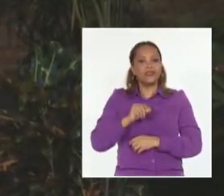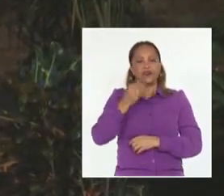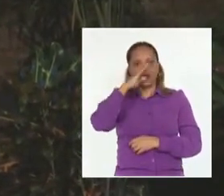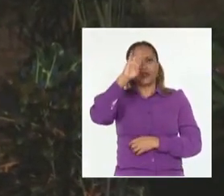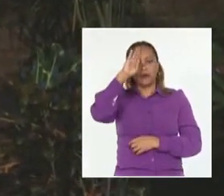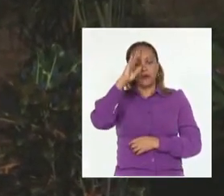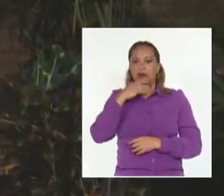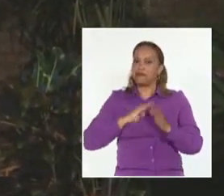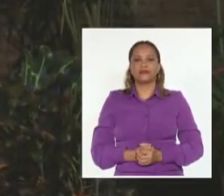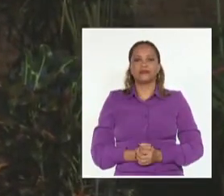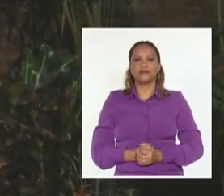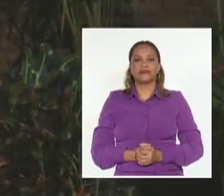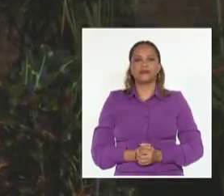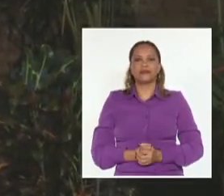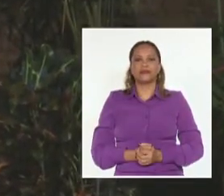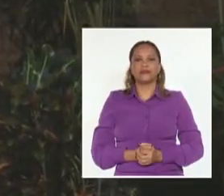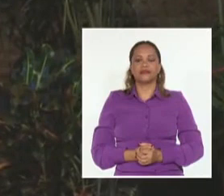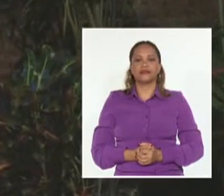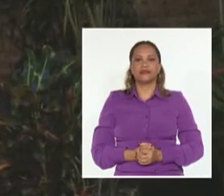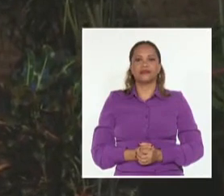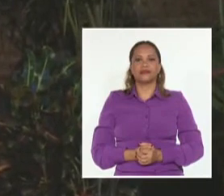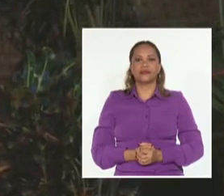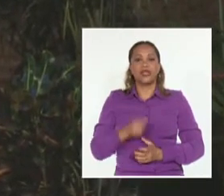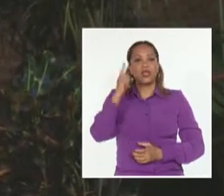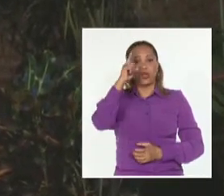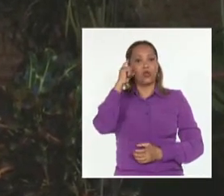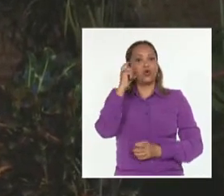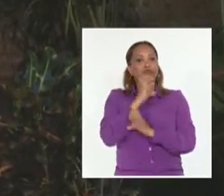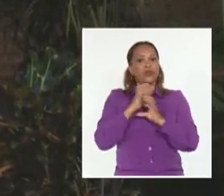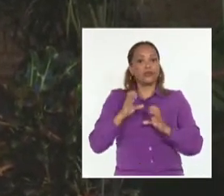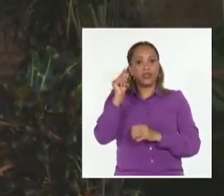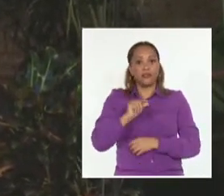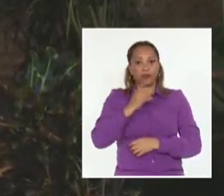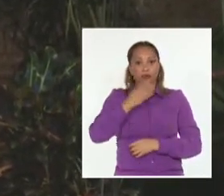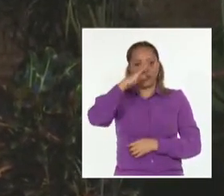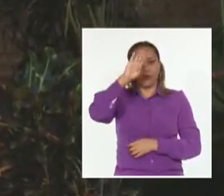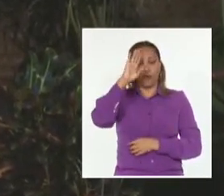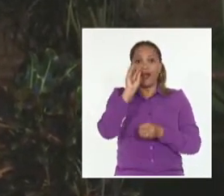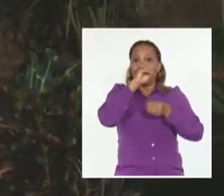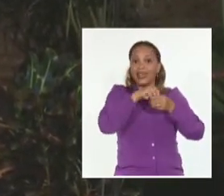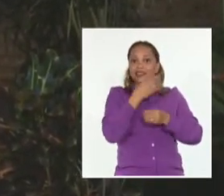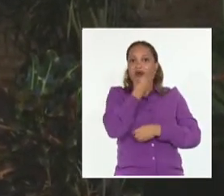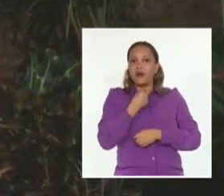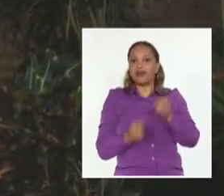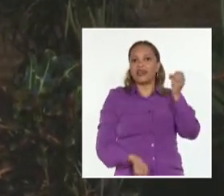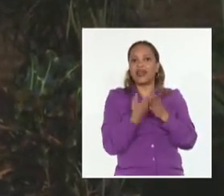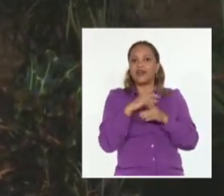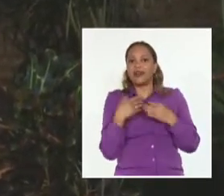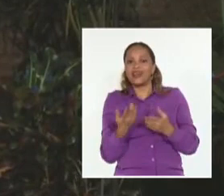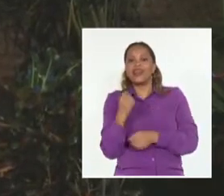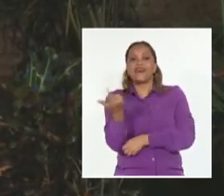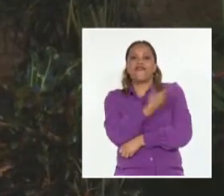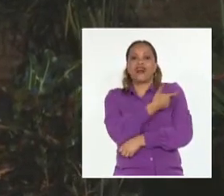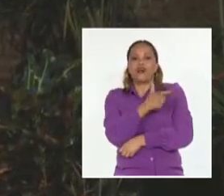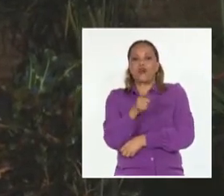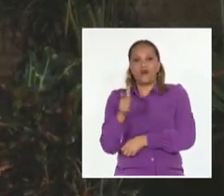pudiéramos superar la adversidad. Nuestros científicos, entre ellos jóvenes científicos, crearon las vacunas que salvaron el país.